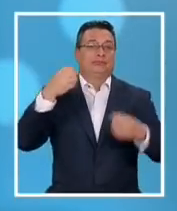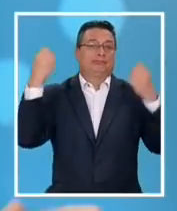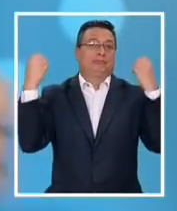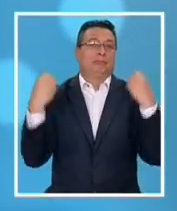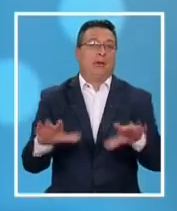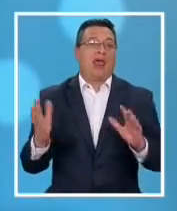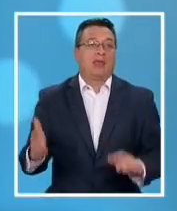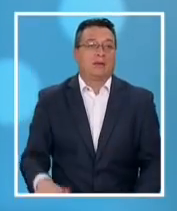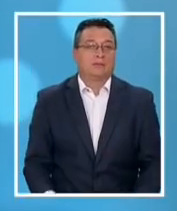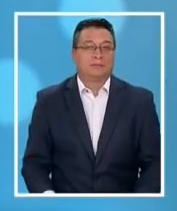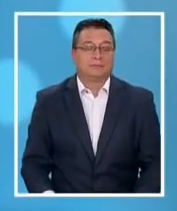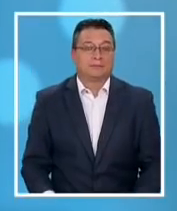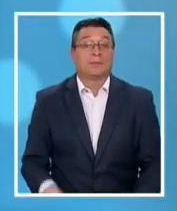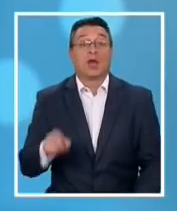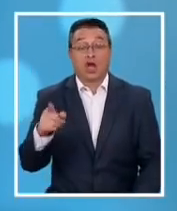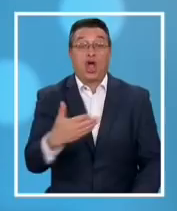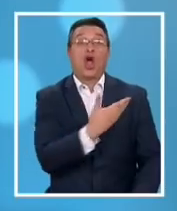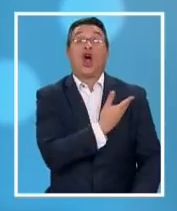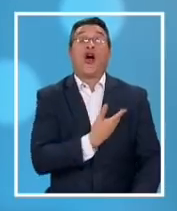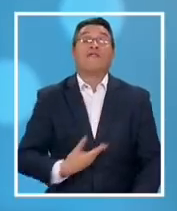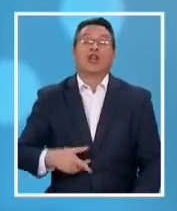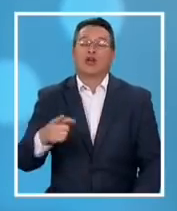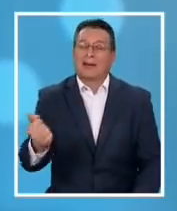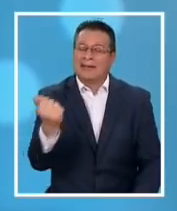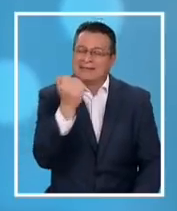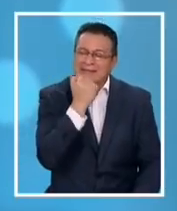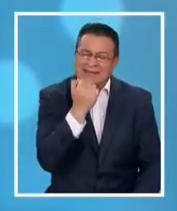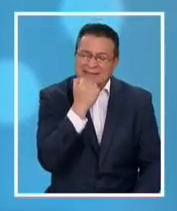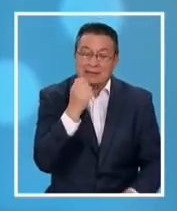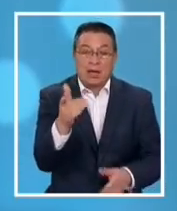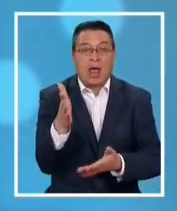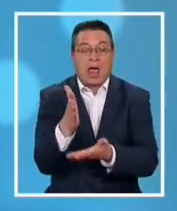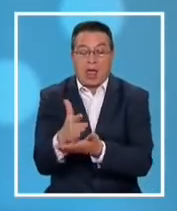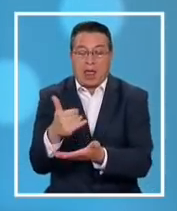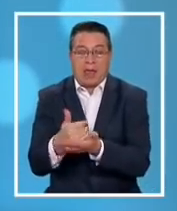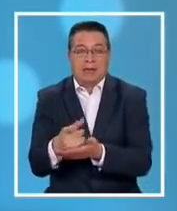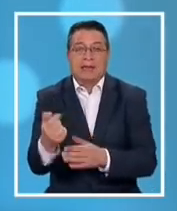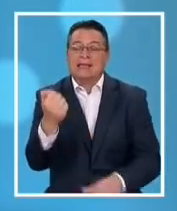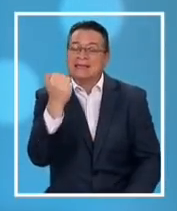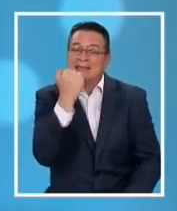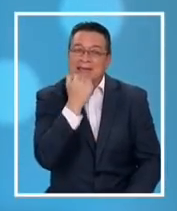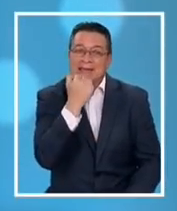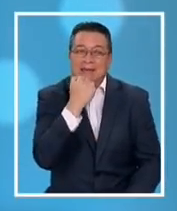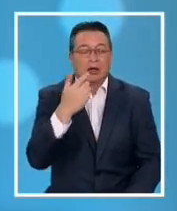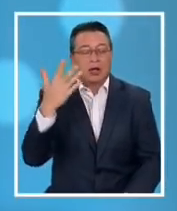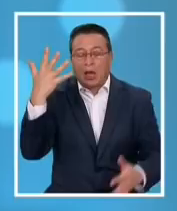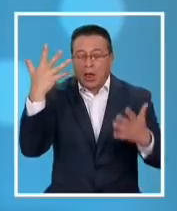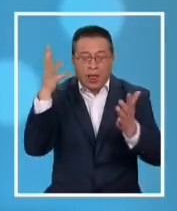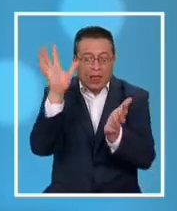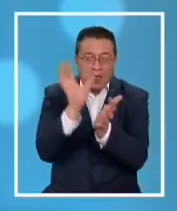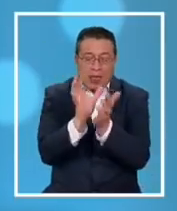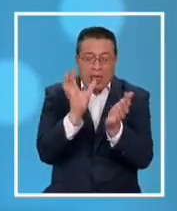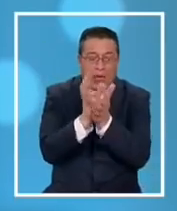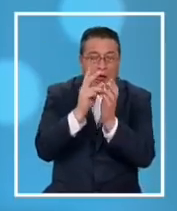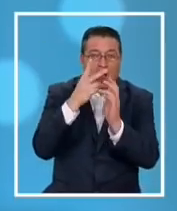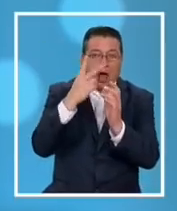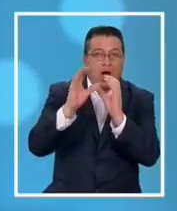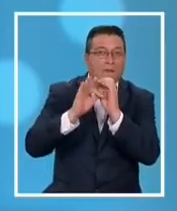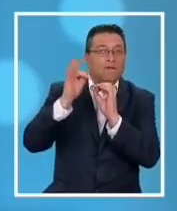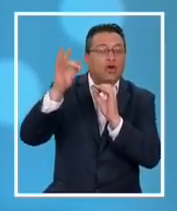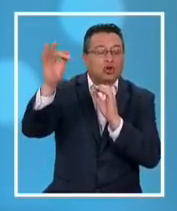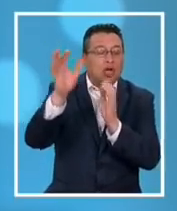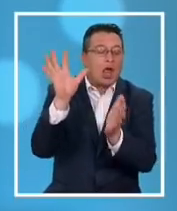las pailas. El gobierno cometió un error estratégico de una imprevisión